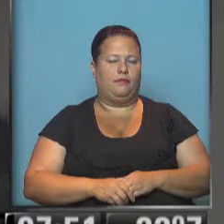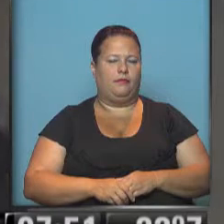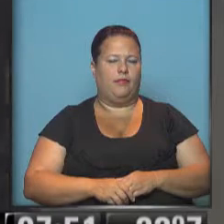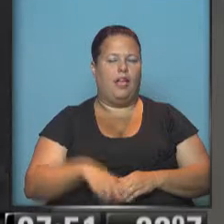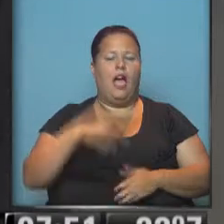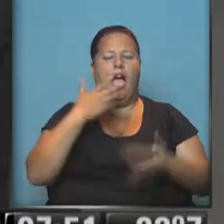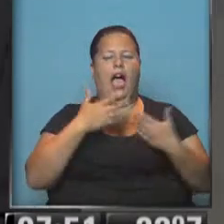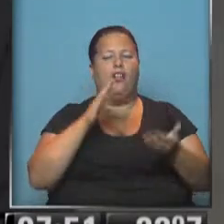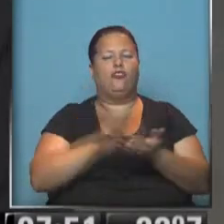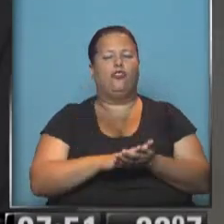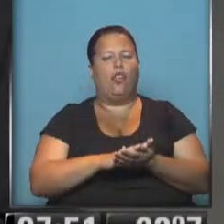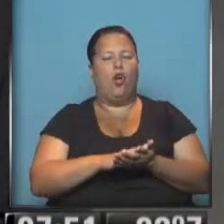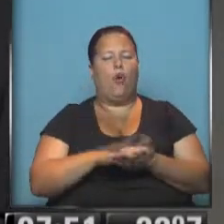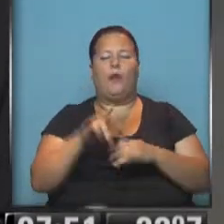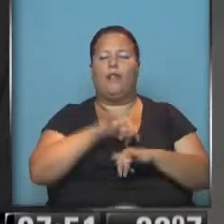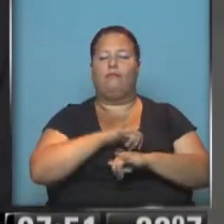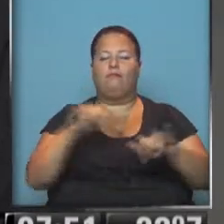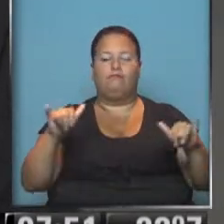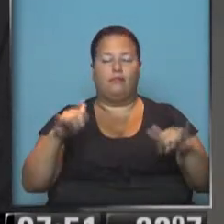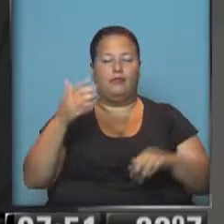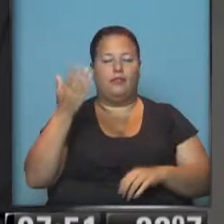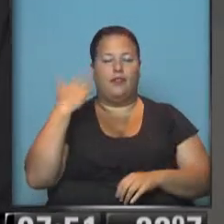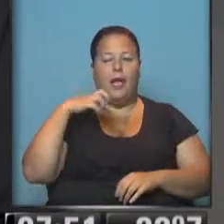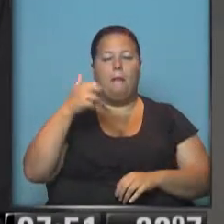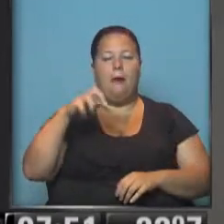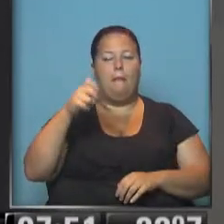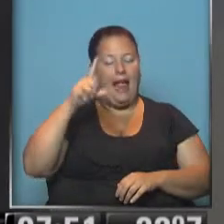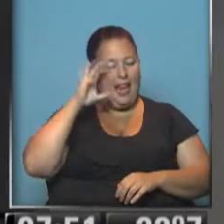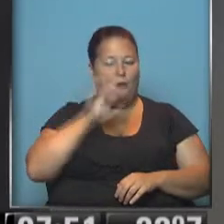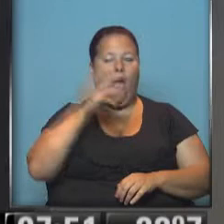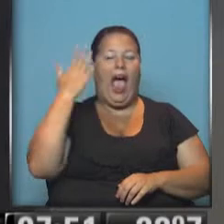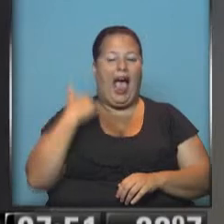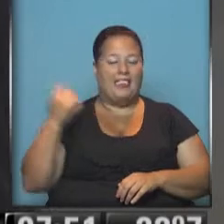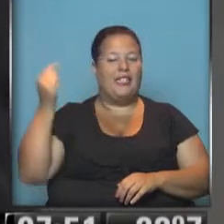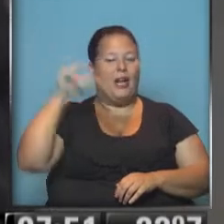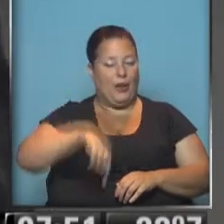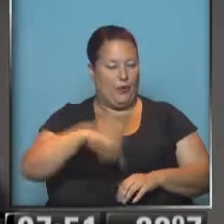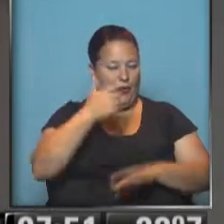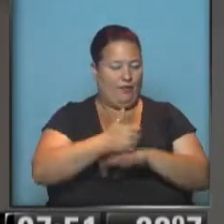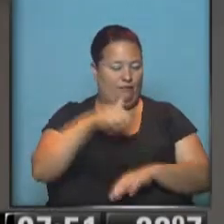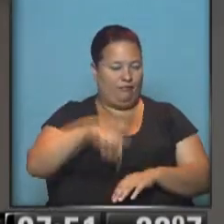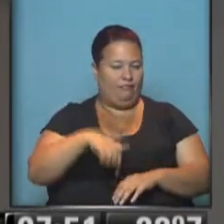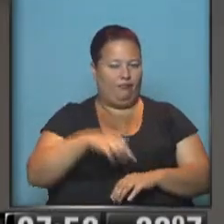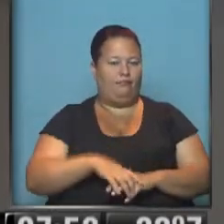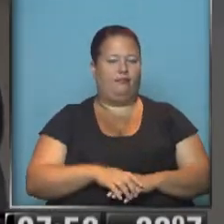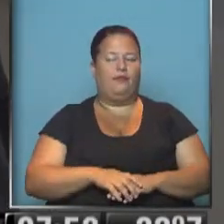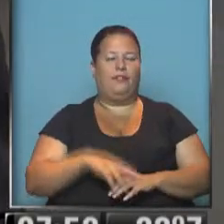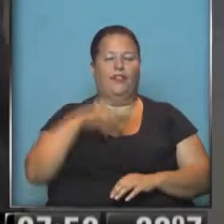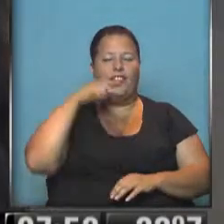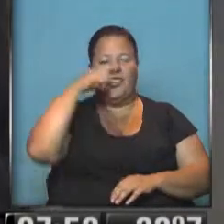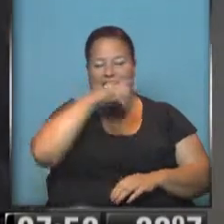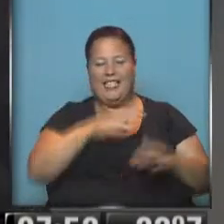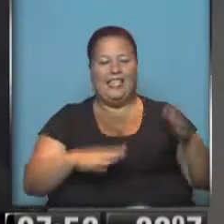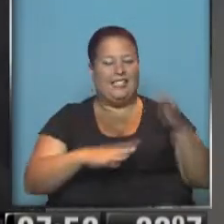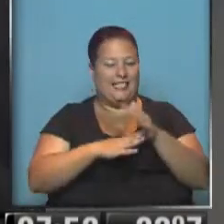Vamos a hablar de lo que dio a conocer en Lía Papaleo, que en la jornada de ayer estuvo presente justamente en nuestra edición